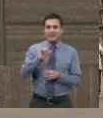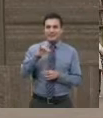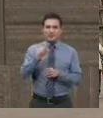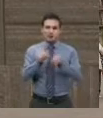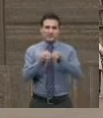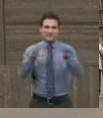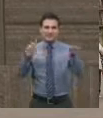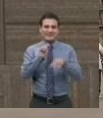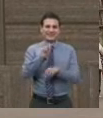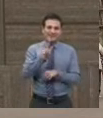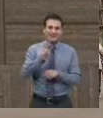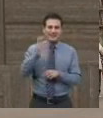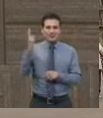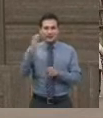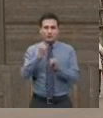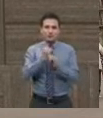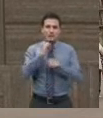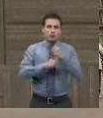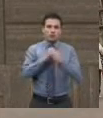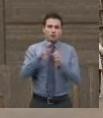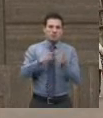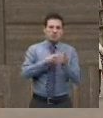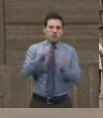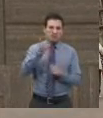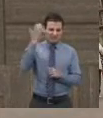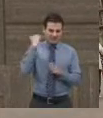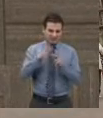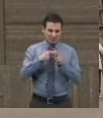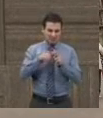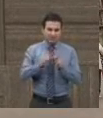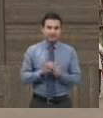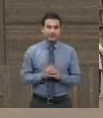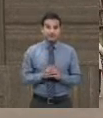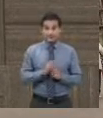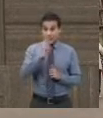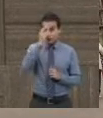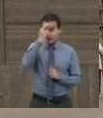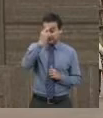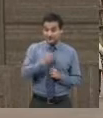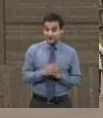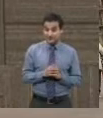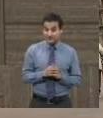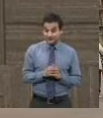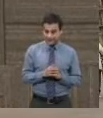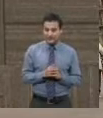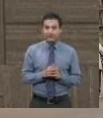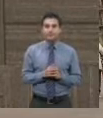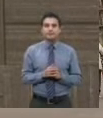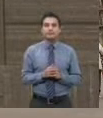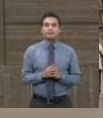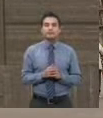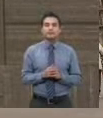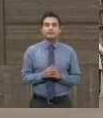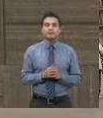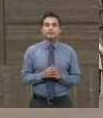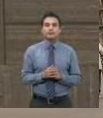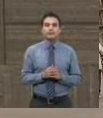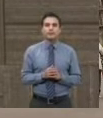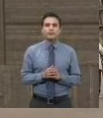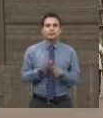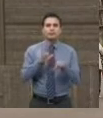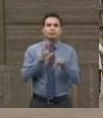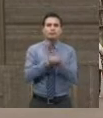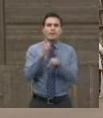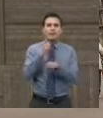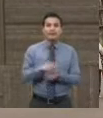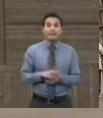año 2011-2012. Ahí hay que recordarlo. Se violó este medio de comunicación política al adquirir tiempo